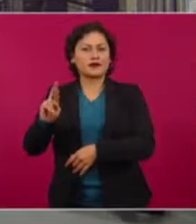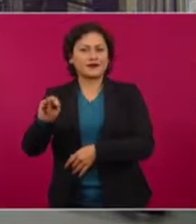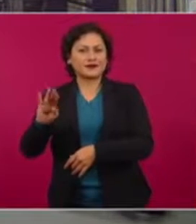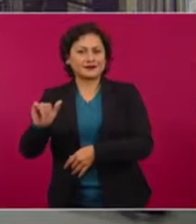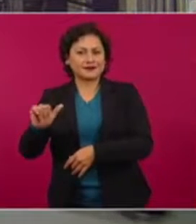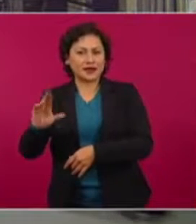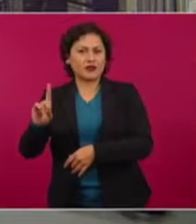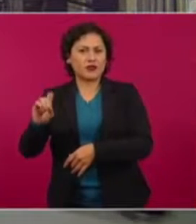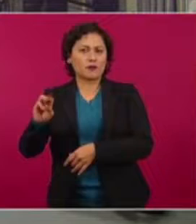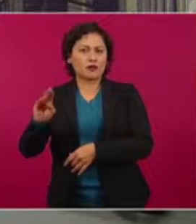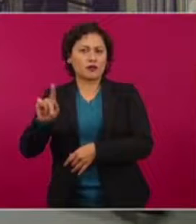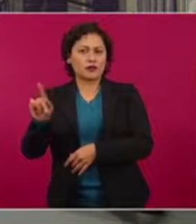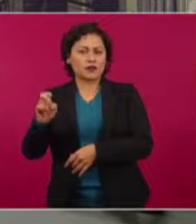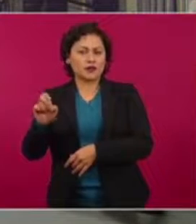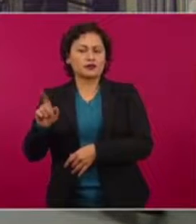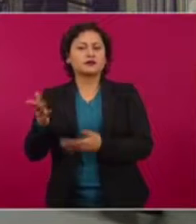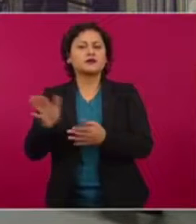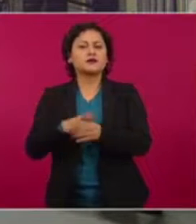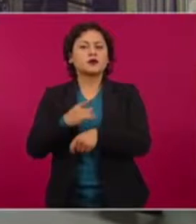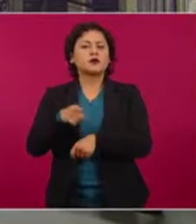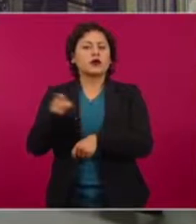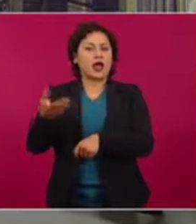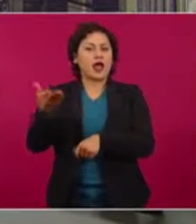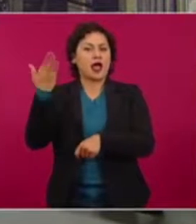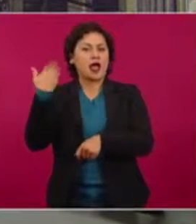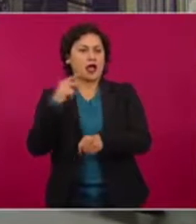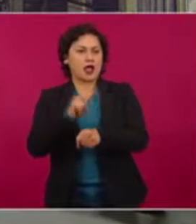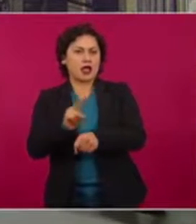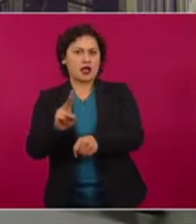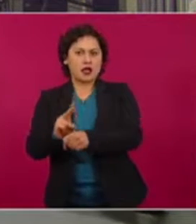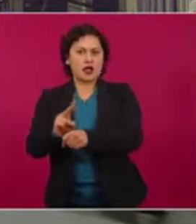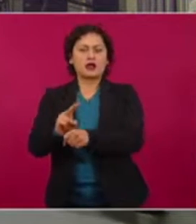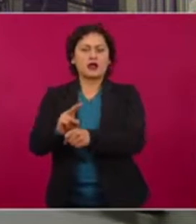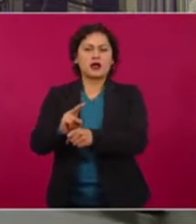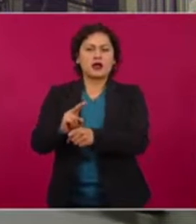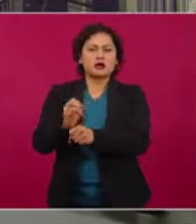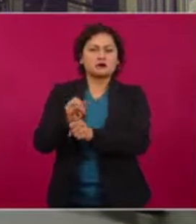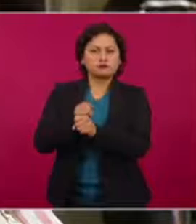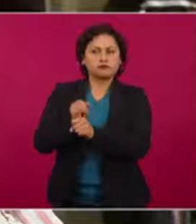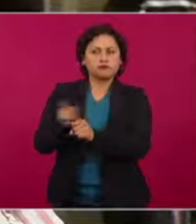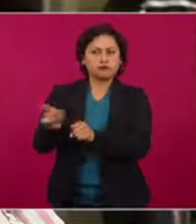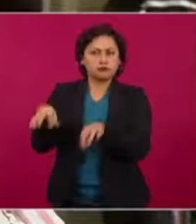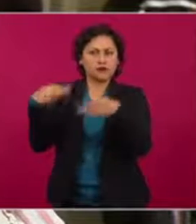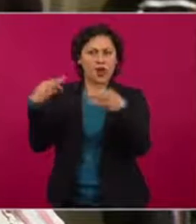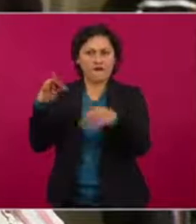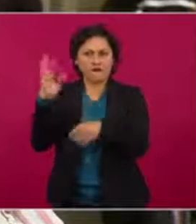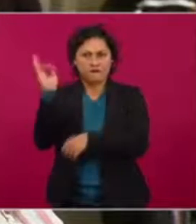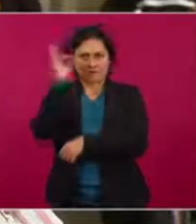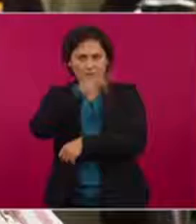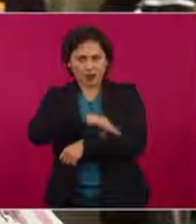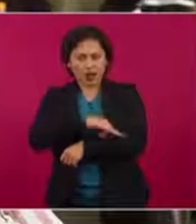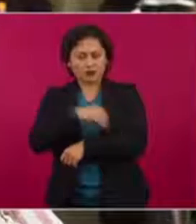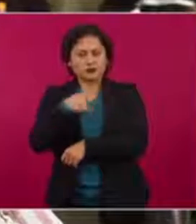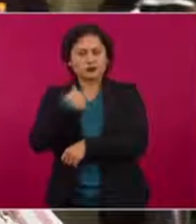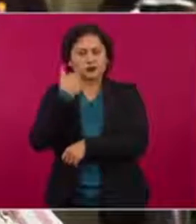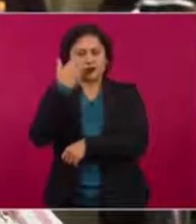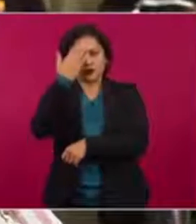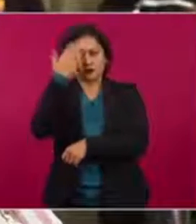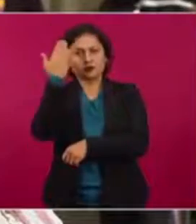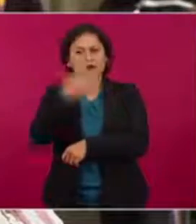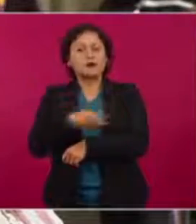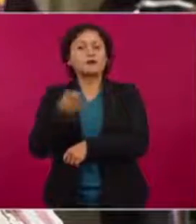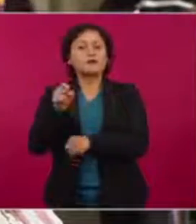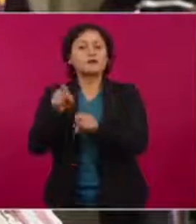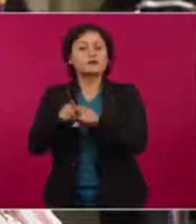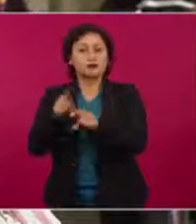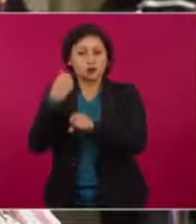Domínguez, porque aparte ya las fiscalías ya le habían avisado que esos documentos se estaban investigando que eran falsos. Entonces, saber si el Poder de la Judicatura podría revisar